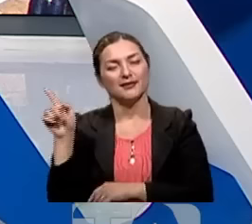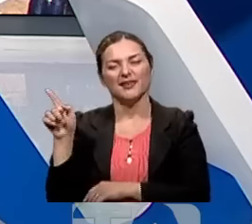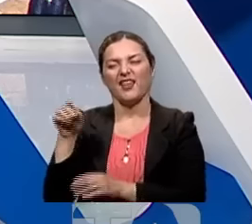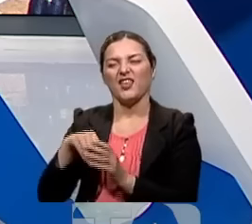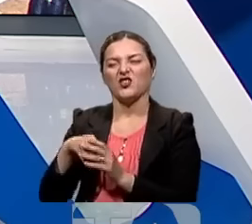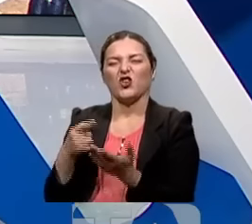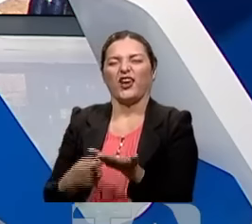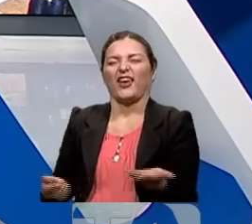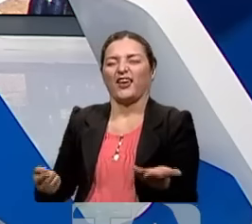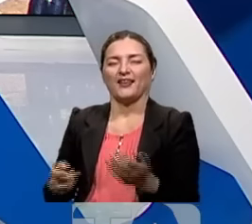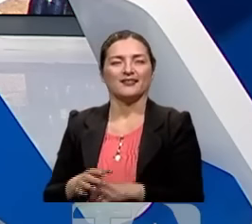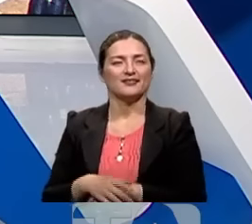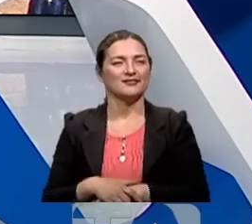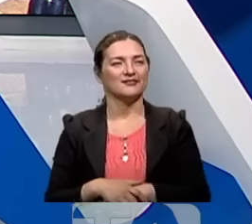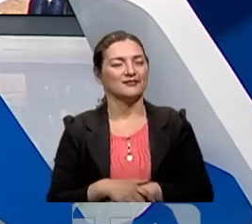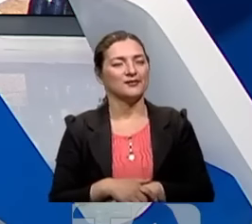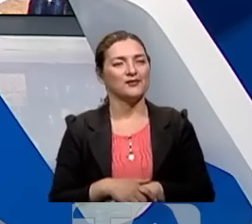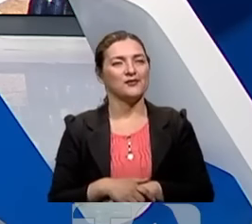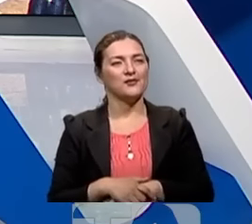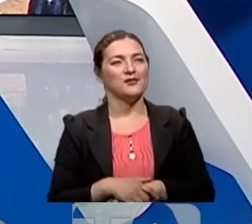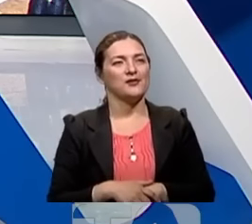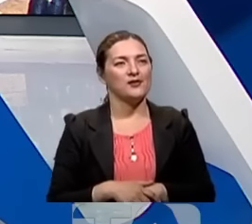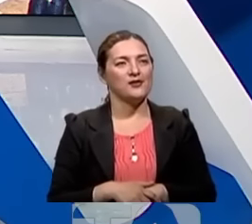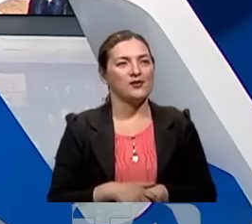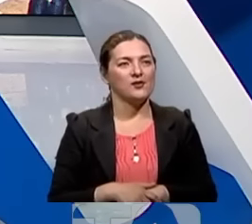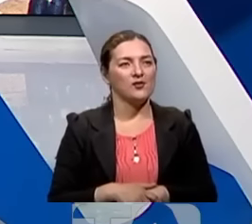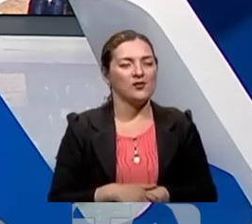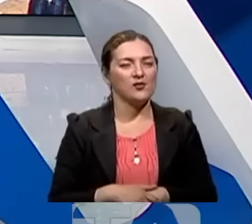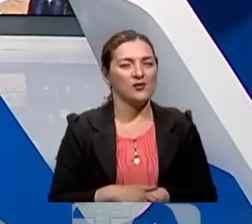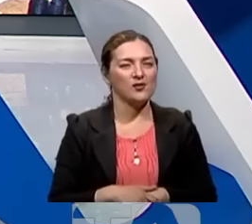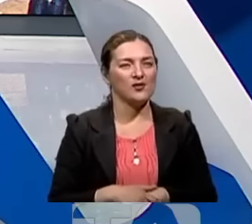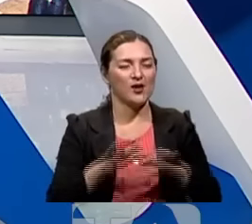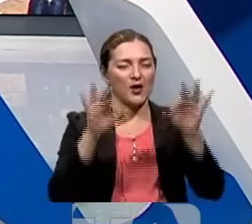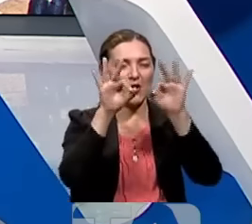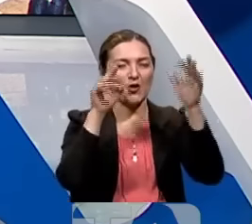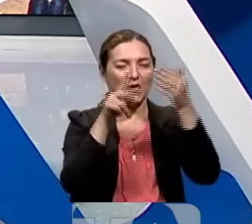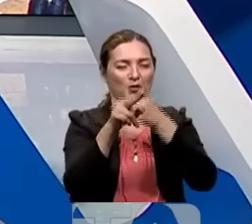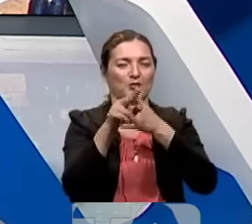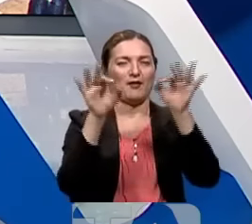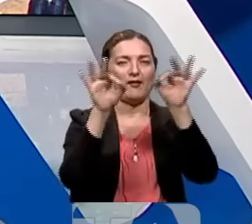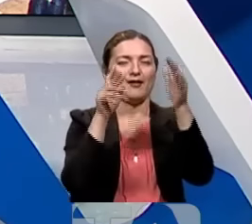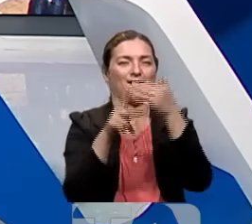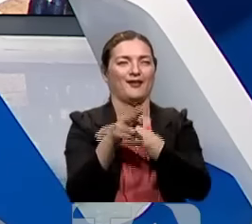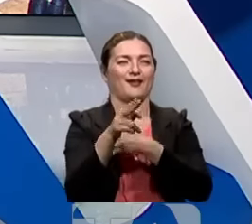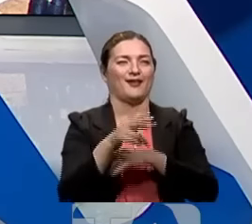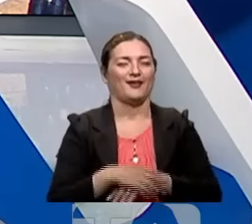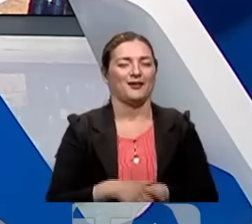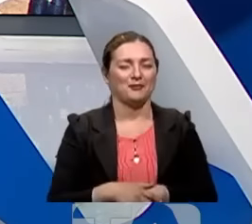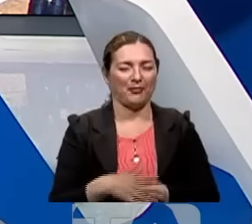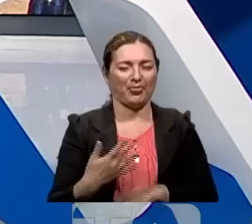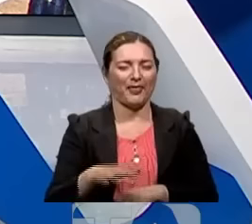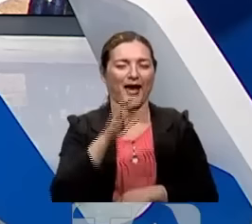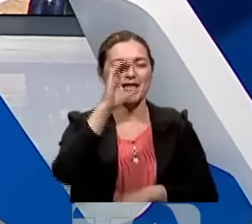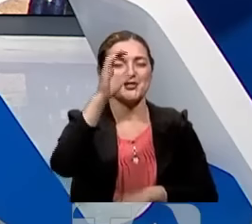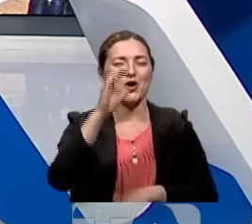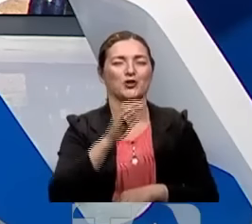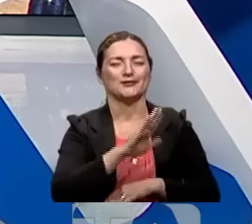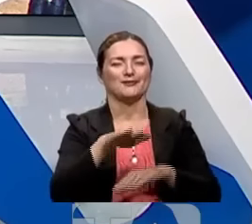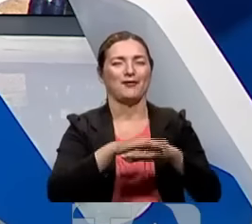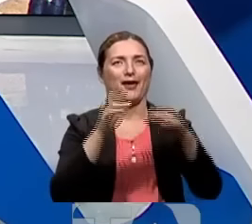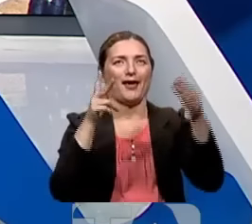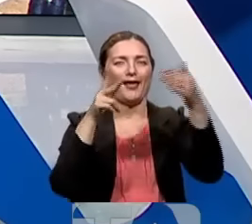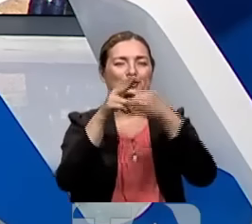bueno. Se fue la luz. No me haga juego, venga. No me toques, Sebas. De 5 a 12 de la noche. Bueno, ayer